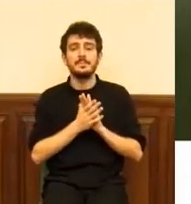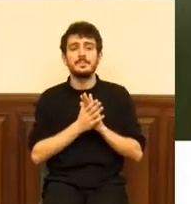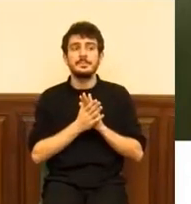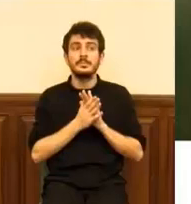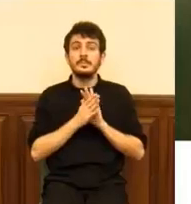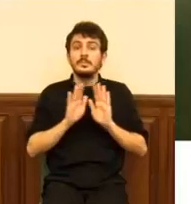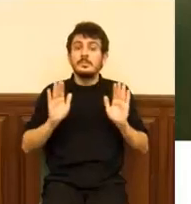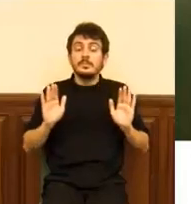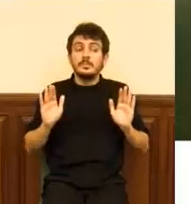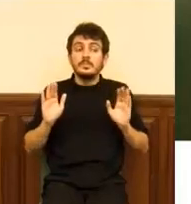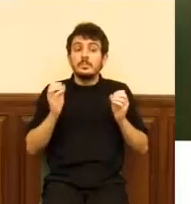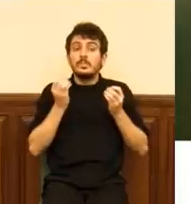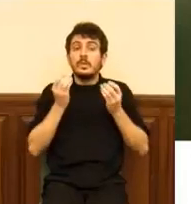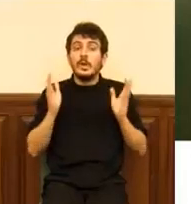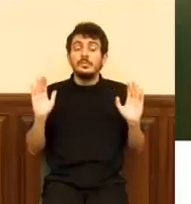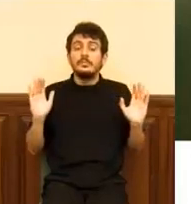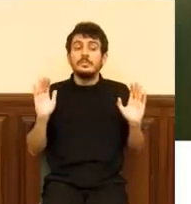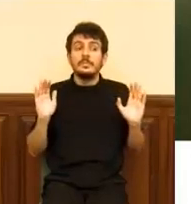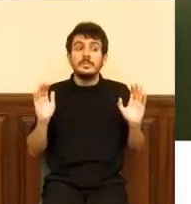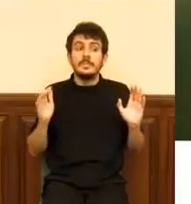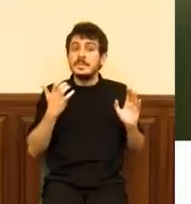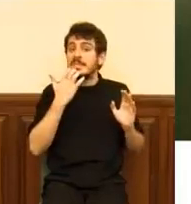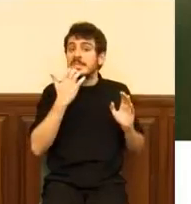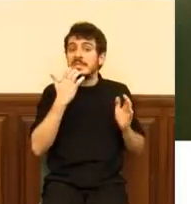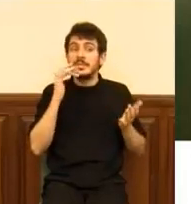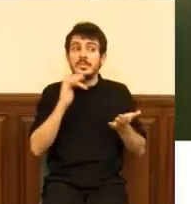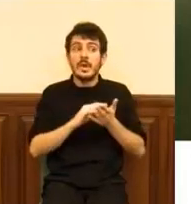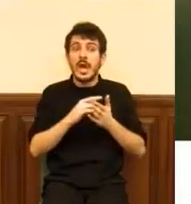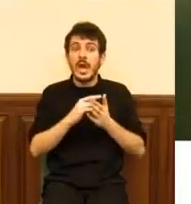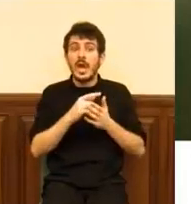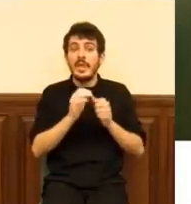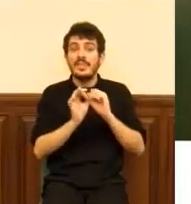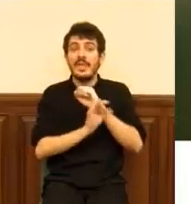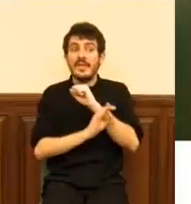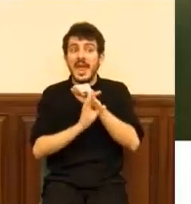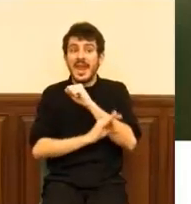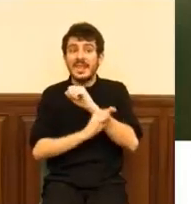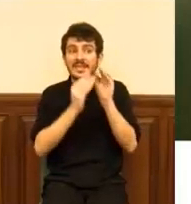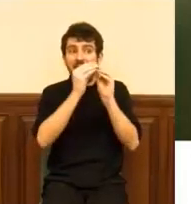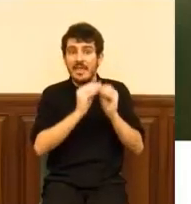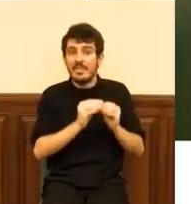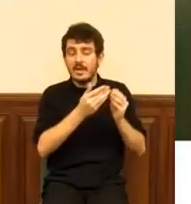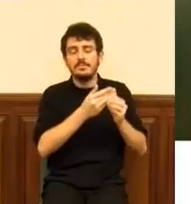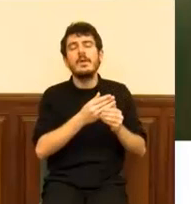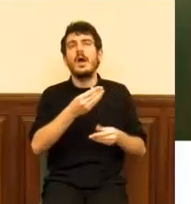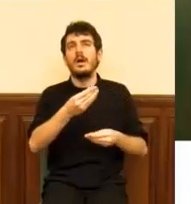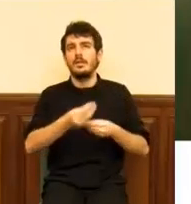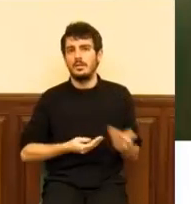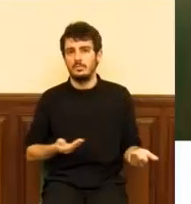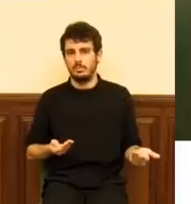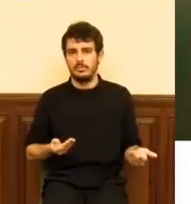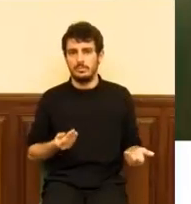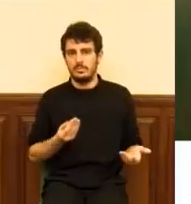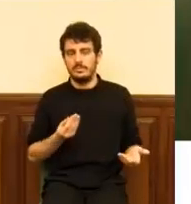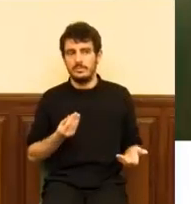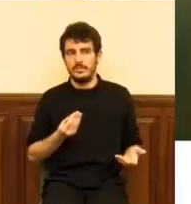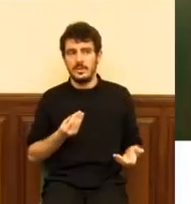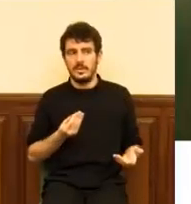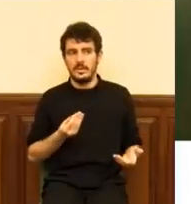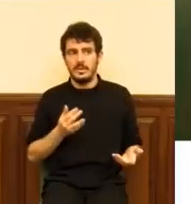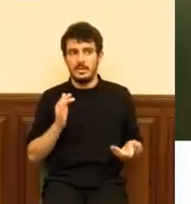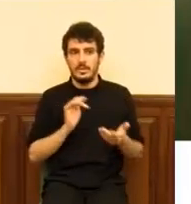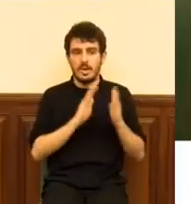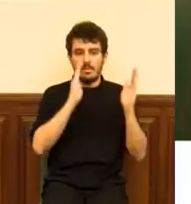y bueno, pues si hay que hacerla los deberes, pues se le hacen. Cuando se mira por